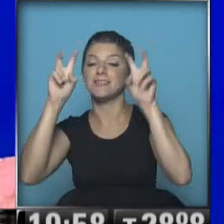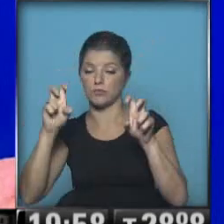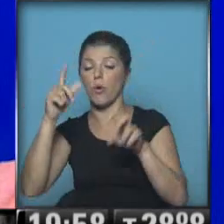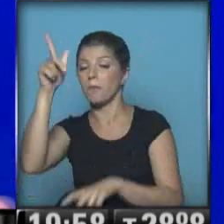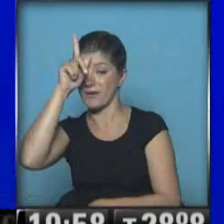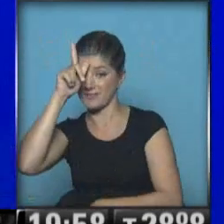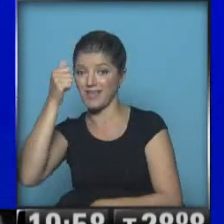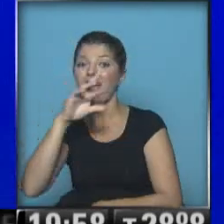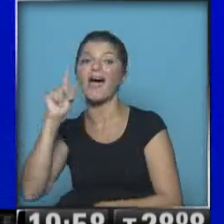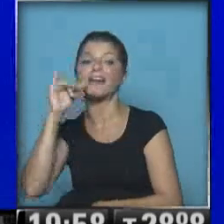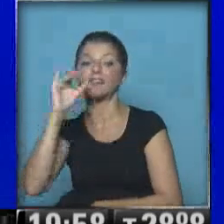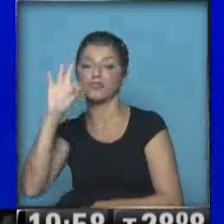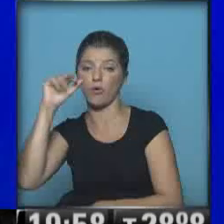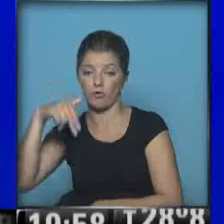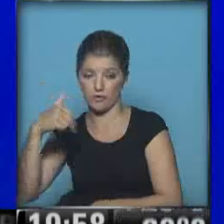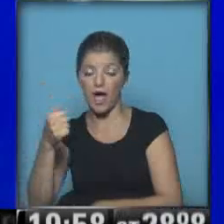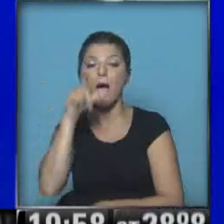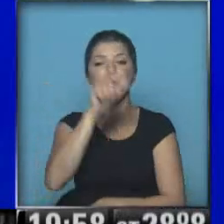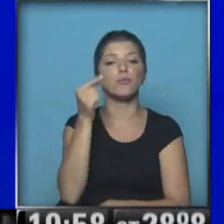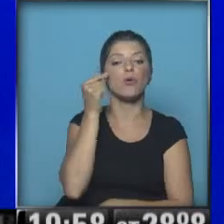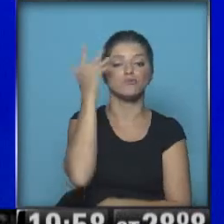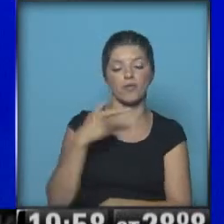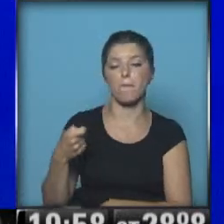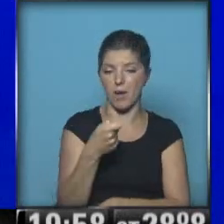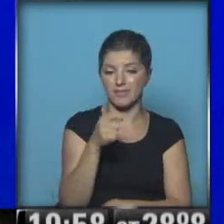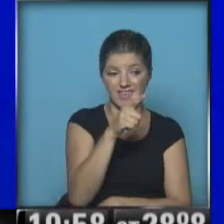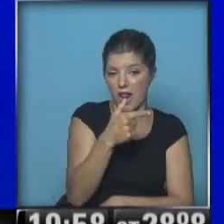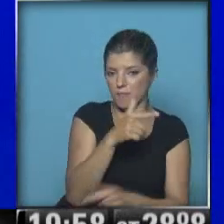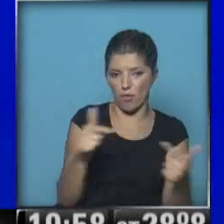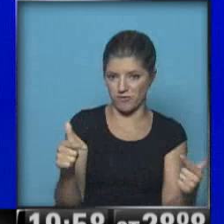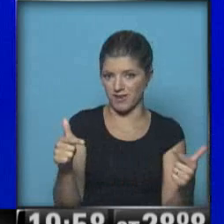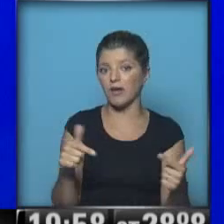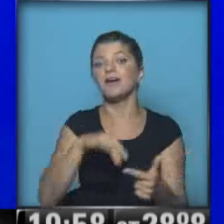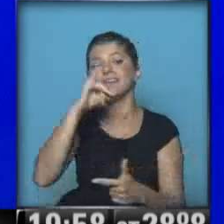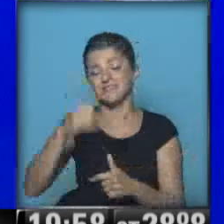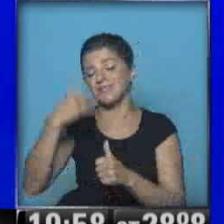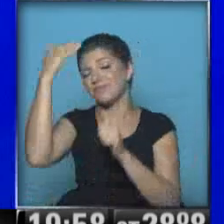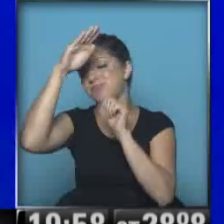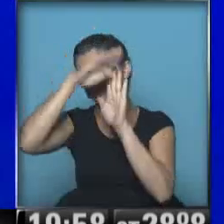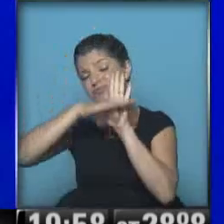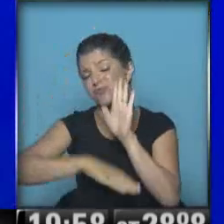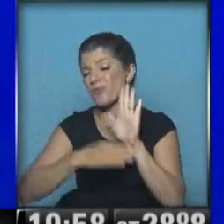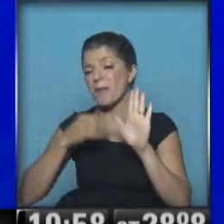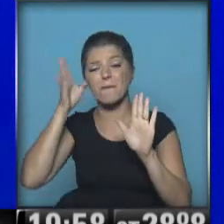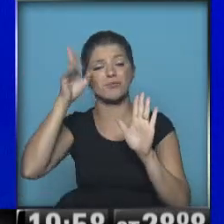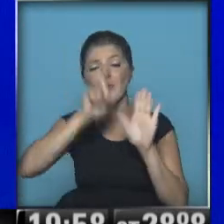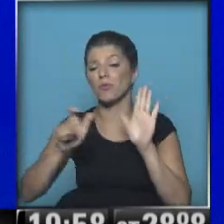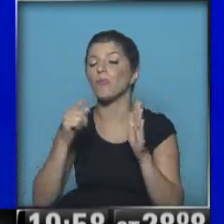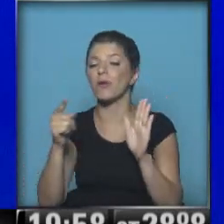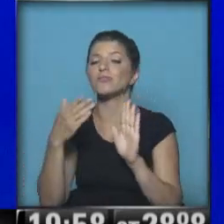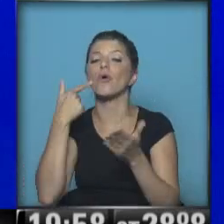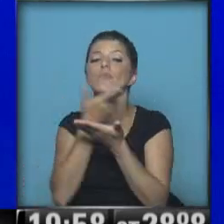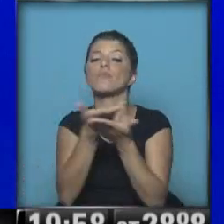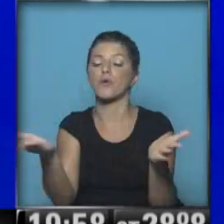Arizona mata a un hombre negro desarmado. Otro más. Sí, la lista es larguísima, nos llevaría todo el noticiero. Por eso los datos que justamente se